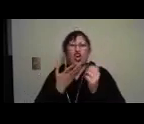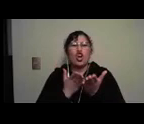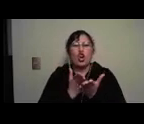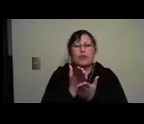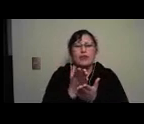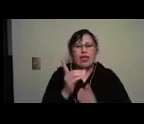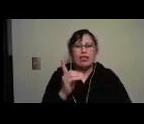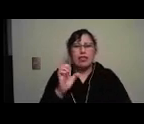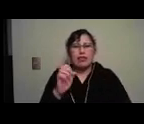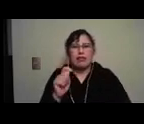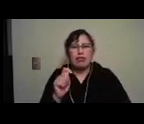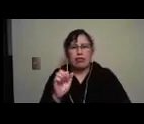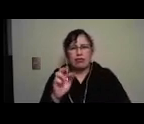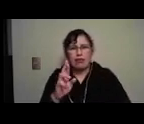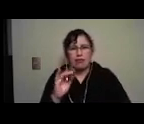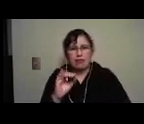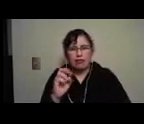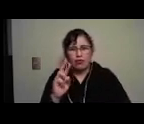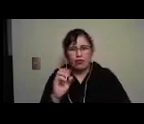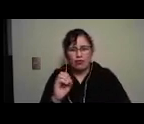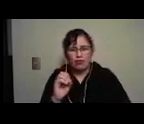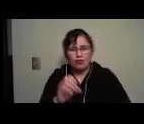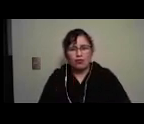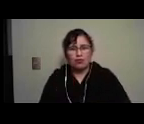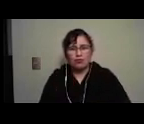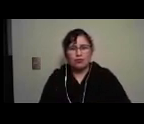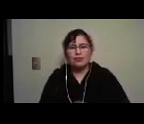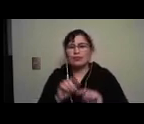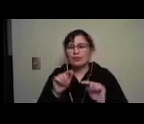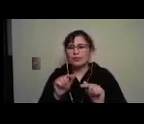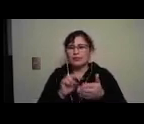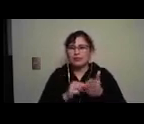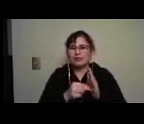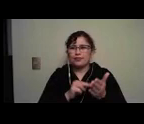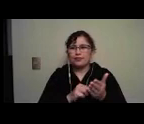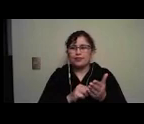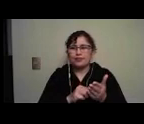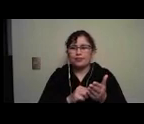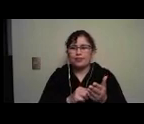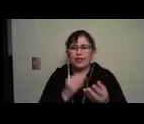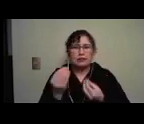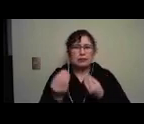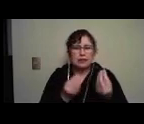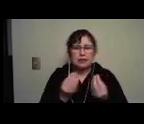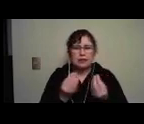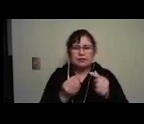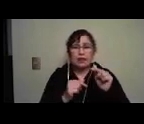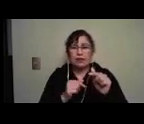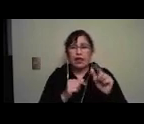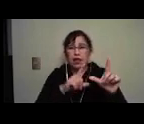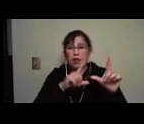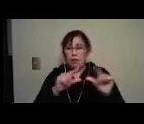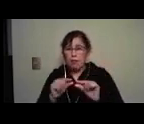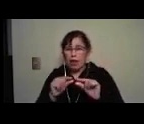está representado en gran medida por una menos capacidad para aprender ciertas